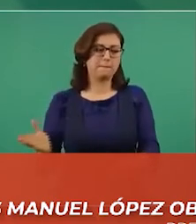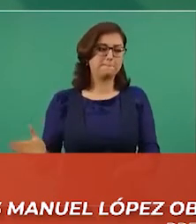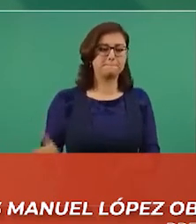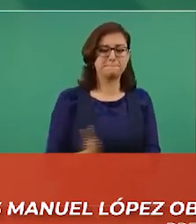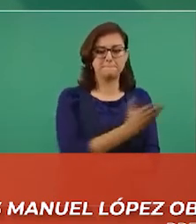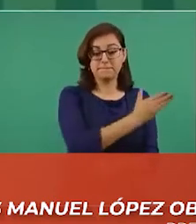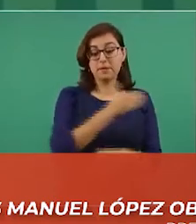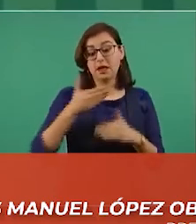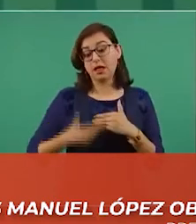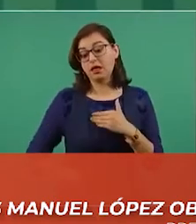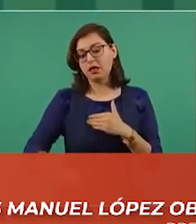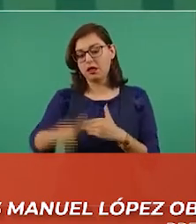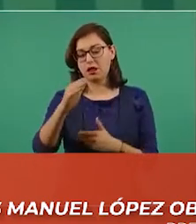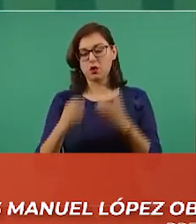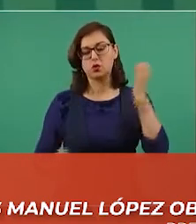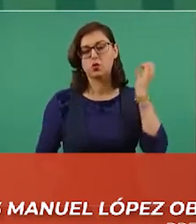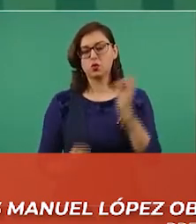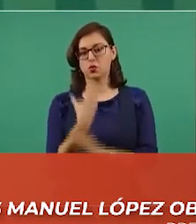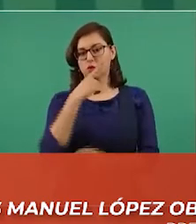México es otro.